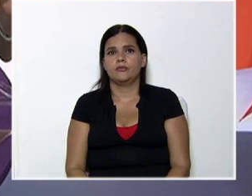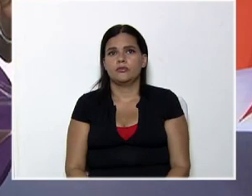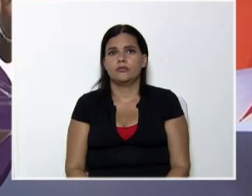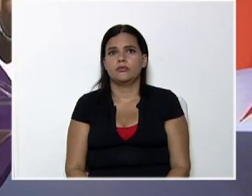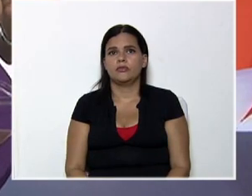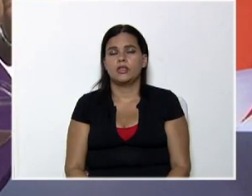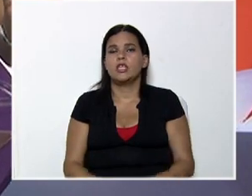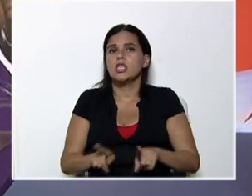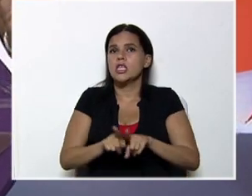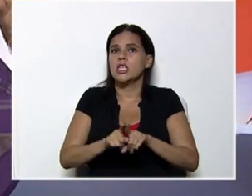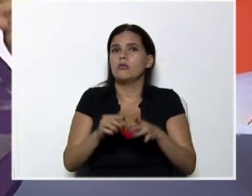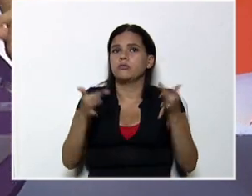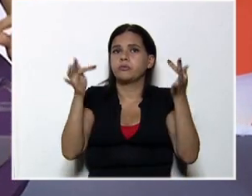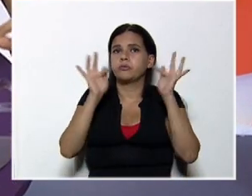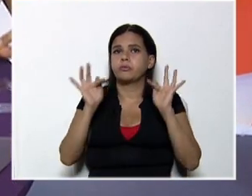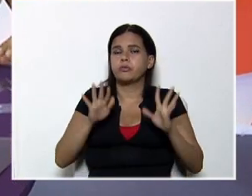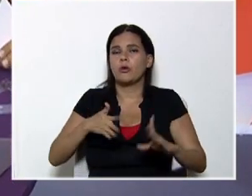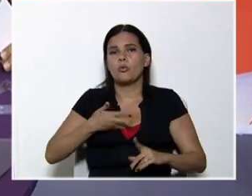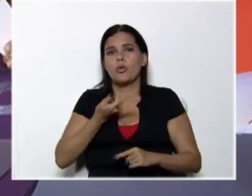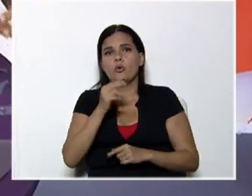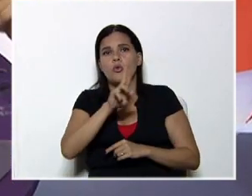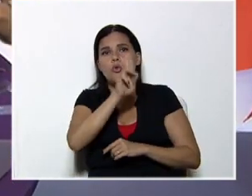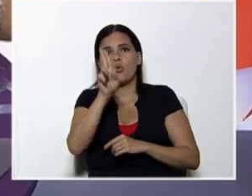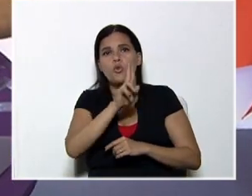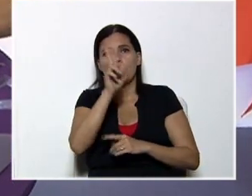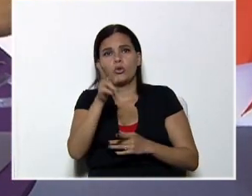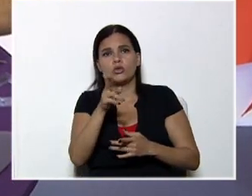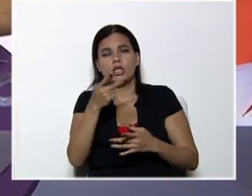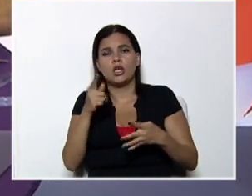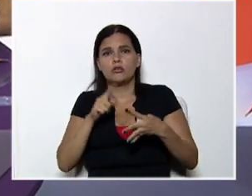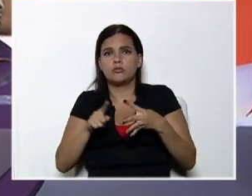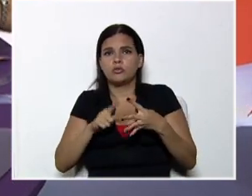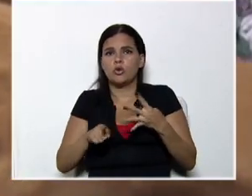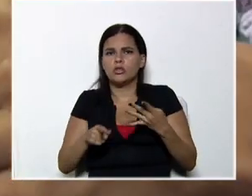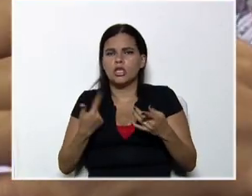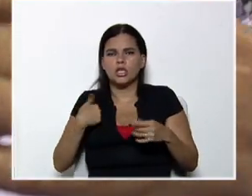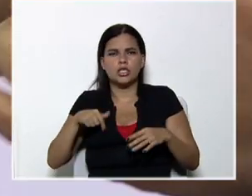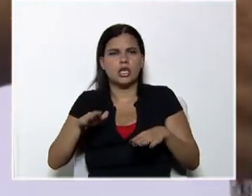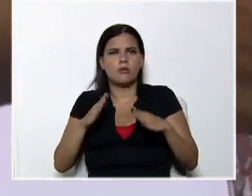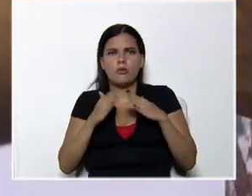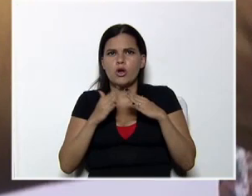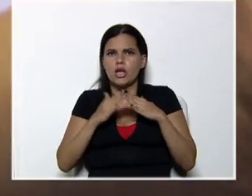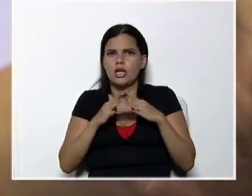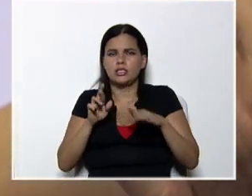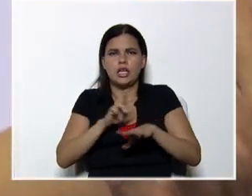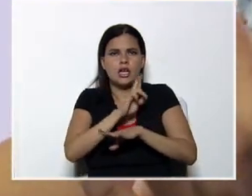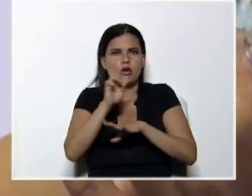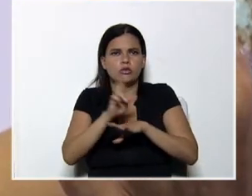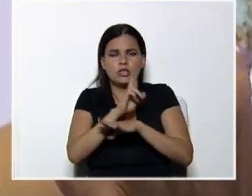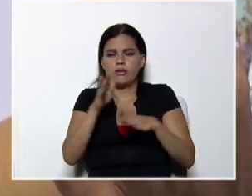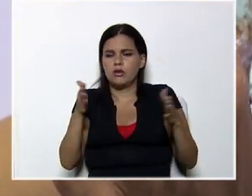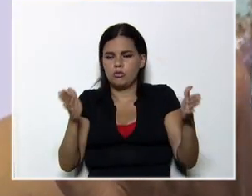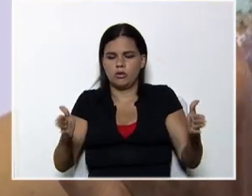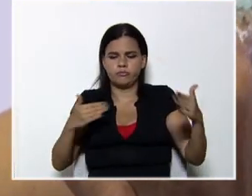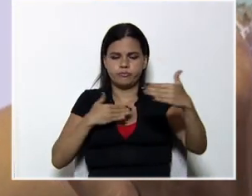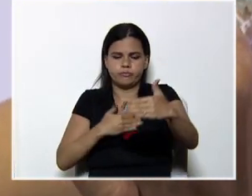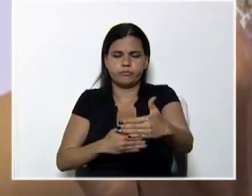De igual manera, podemos utilizar material reusable, como son las cajas de cartón,